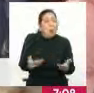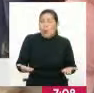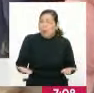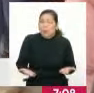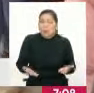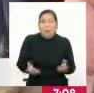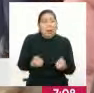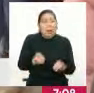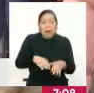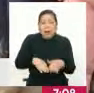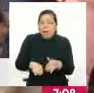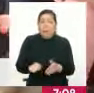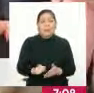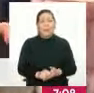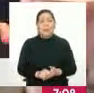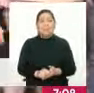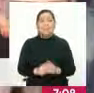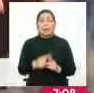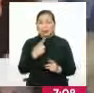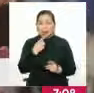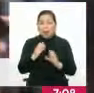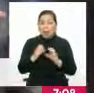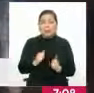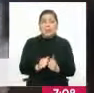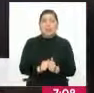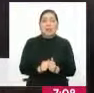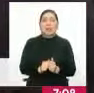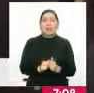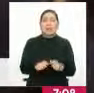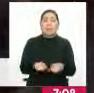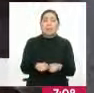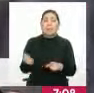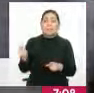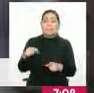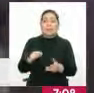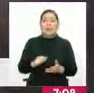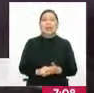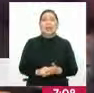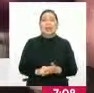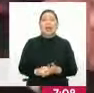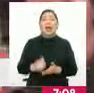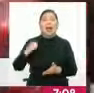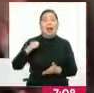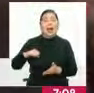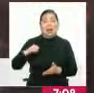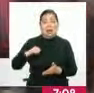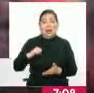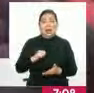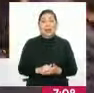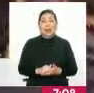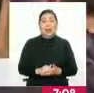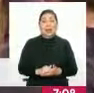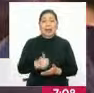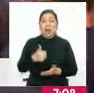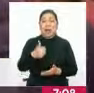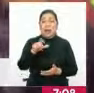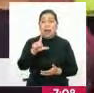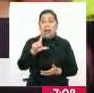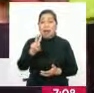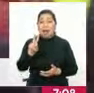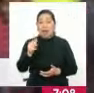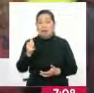grandes congestiones vehiculares. Vamos a intentar conversar también, Nicolás, está por acá el alcalde del distrito, el señor Álvaro Paz de la Barra,